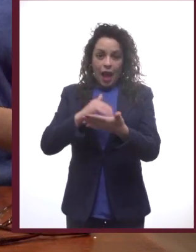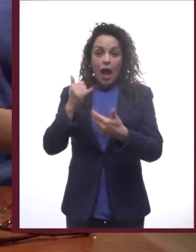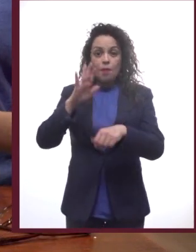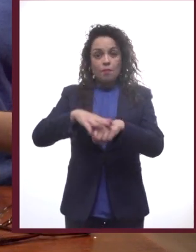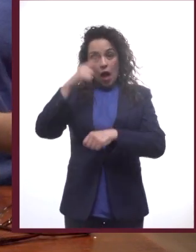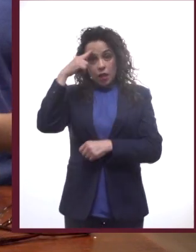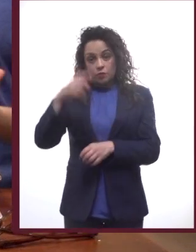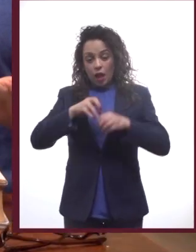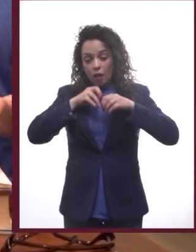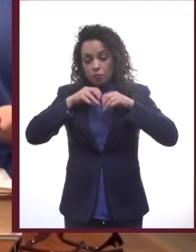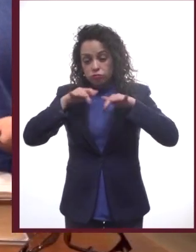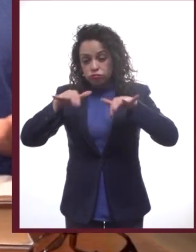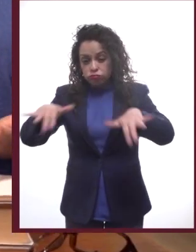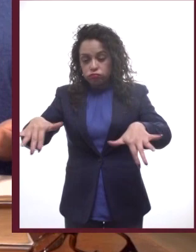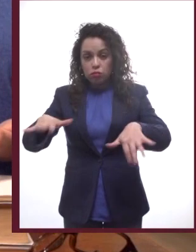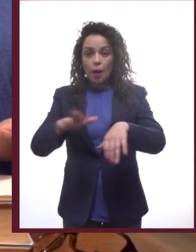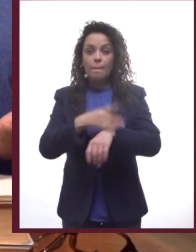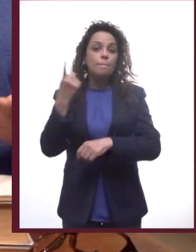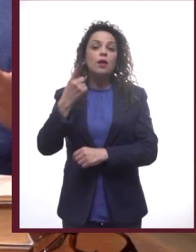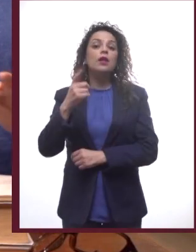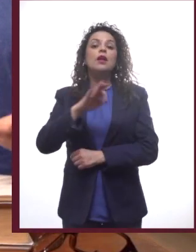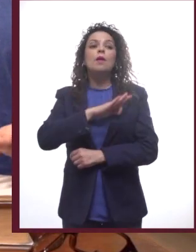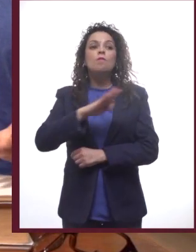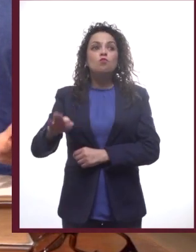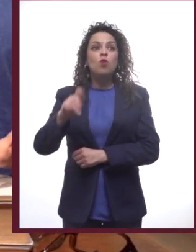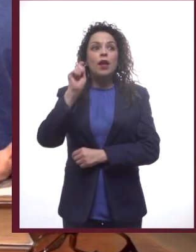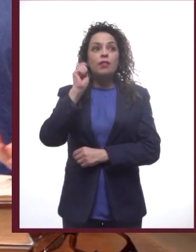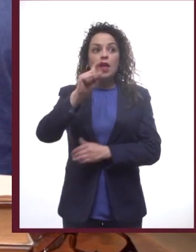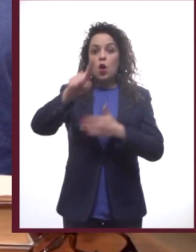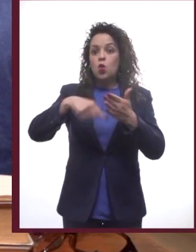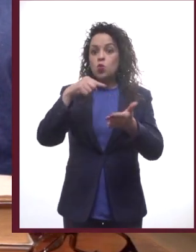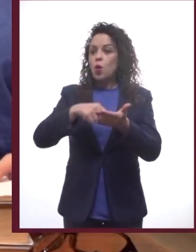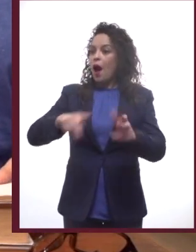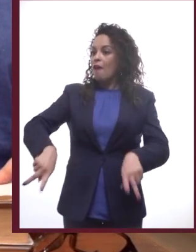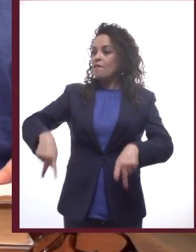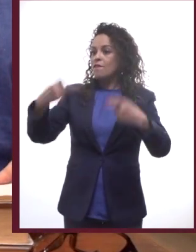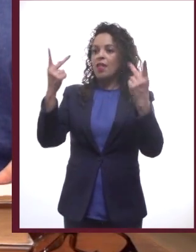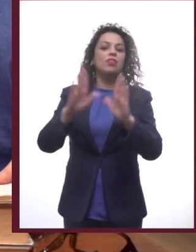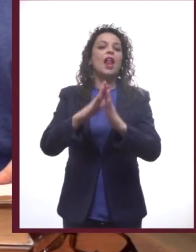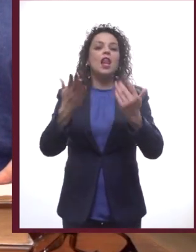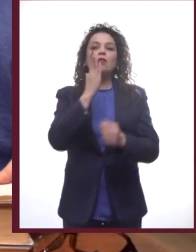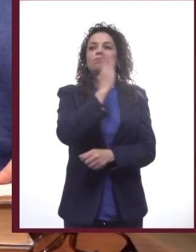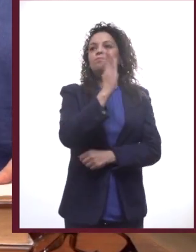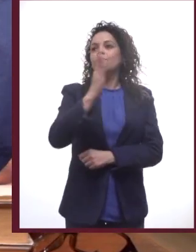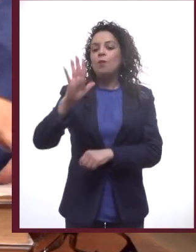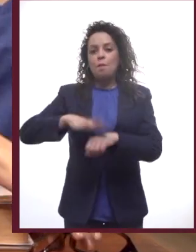facilitar su difusión, poniéndolo al alcance de posibles lectores en puntos de venta.